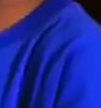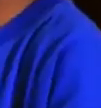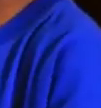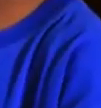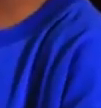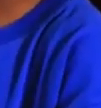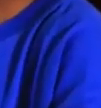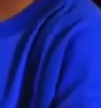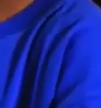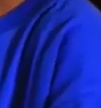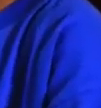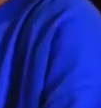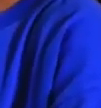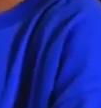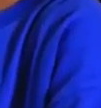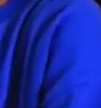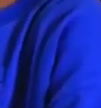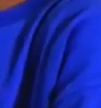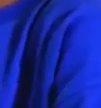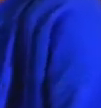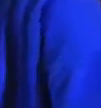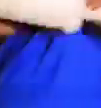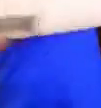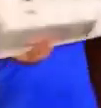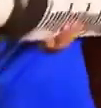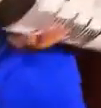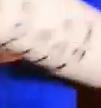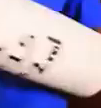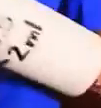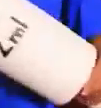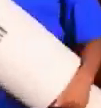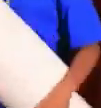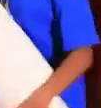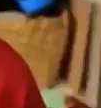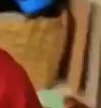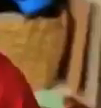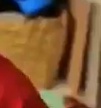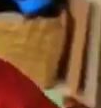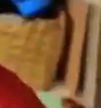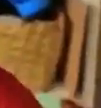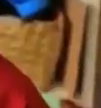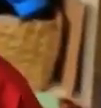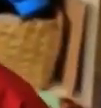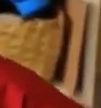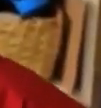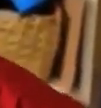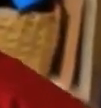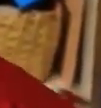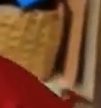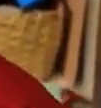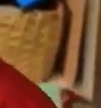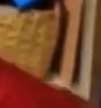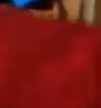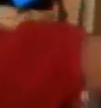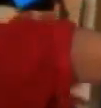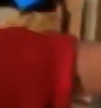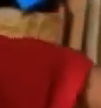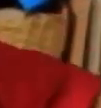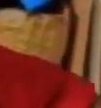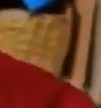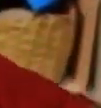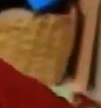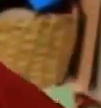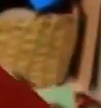La vacuna, que lo sepas, es un tremendo batazo. Y el corona se va,